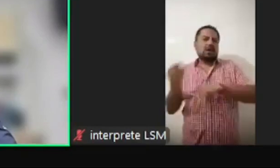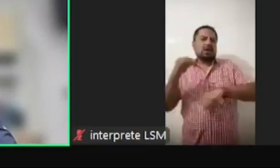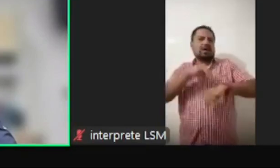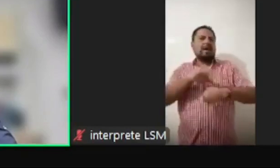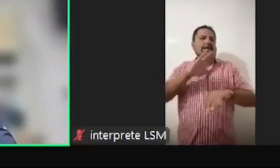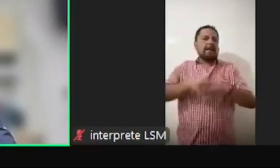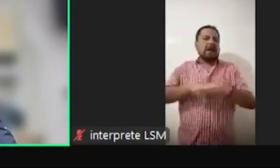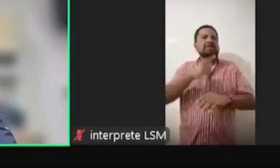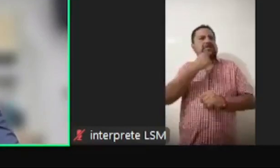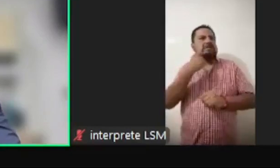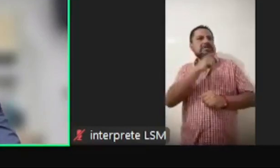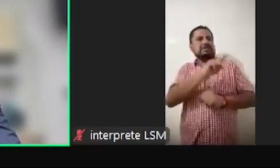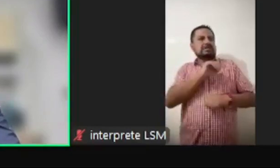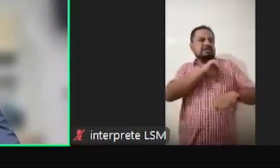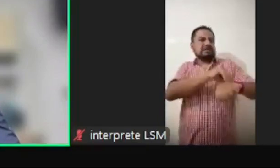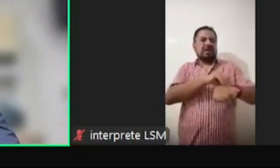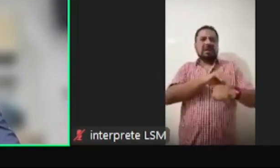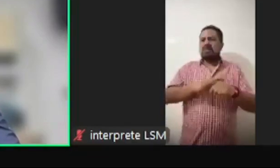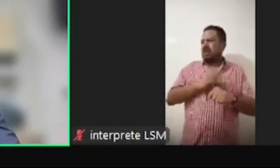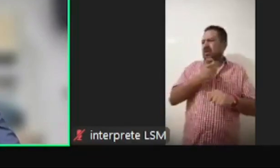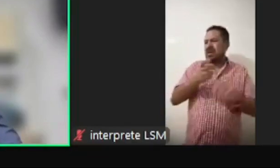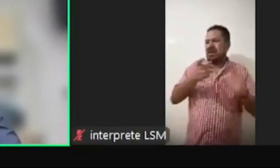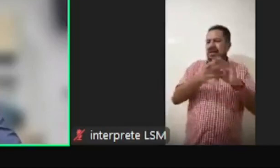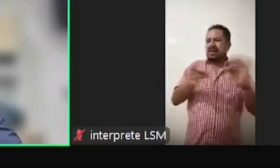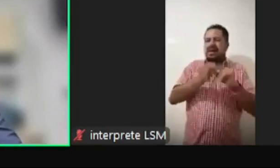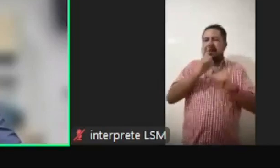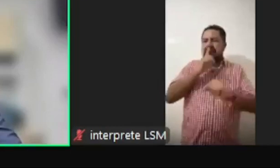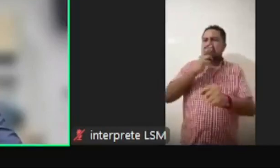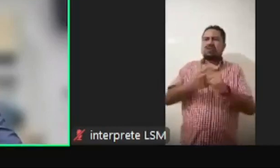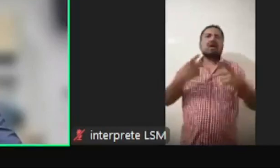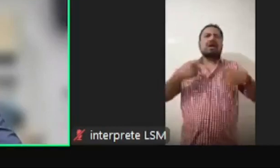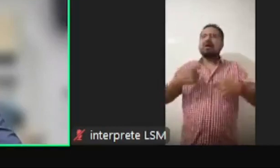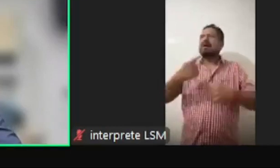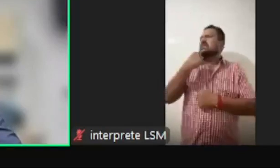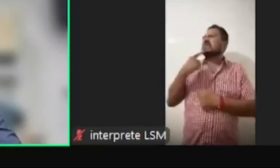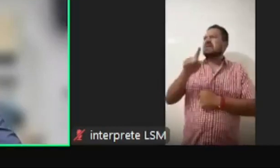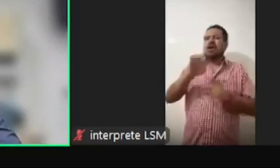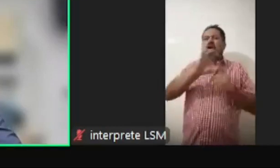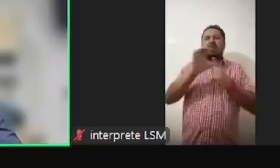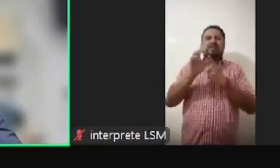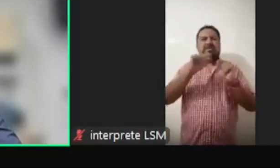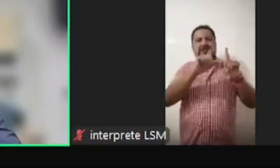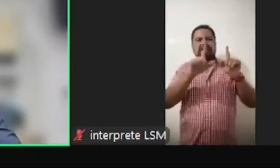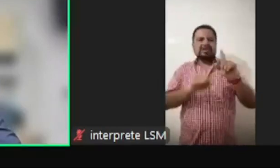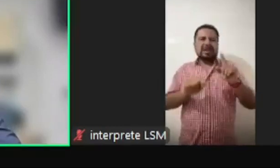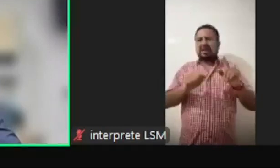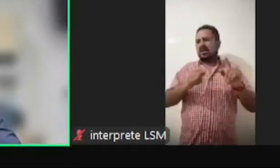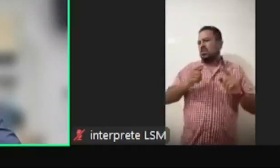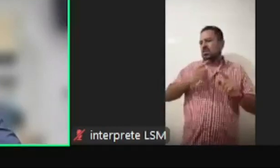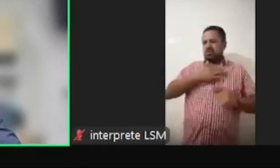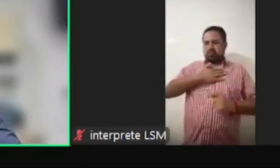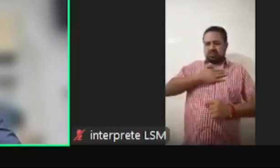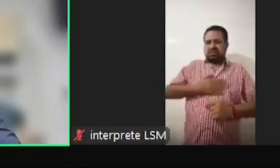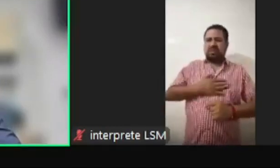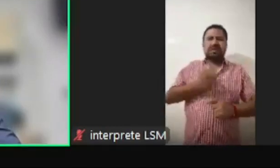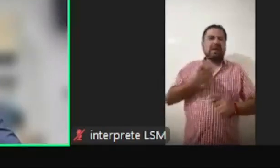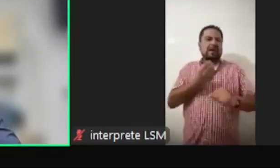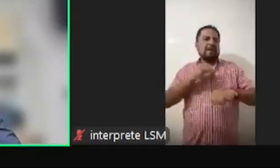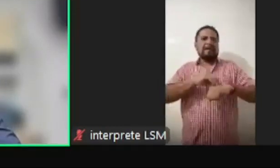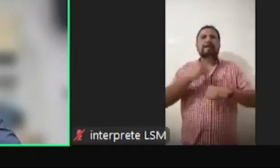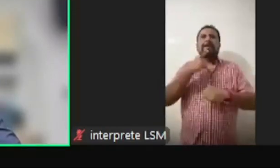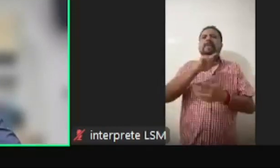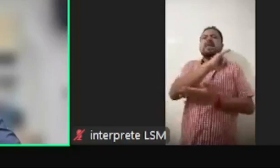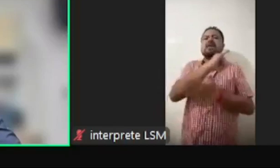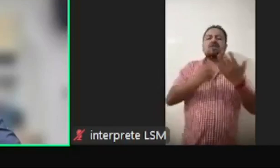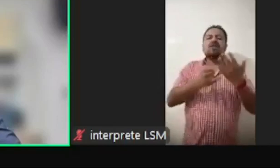queja, pues de lo señalado por el actor en su demanda y lo expresado por la Comisión de Justicia en el acuerdo impugnado y su informe circunstanciado